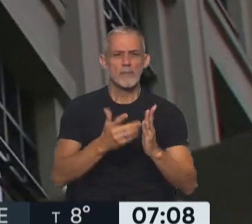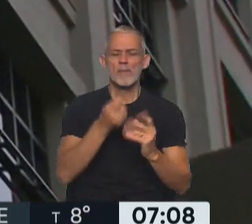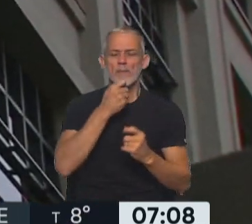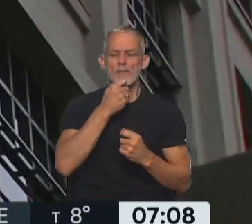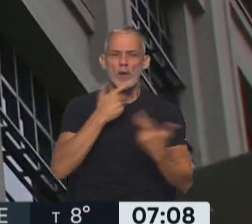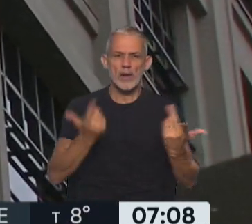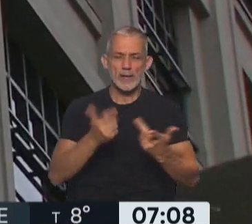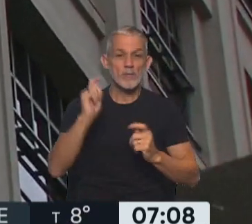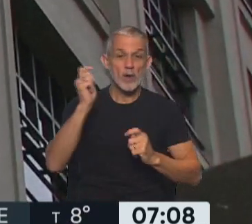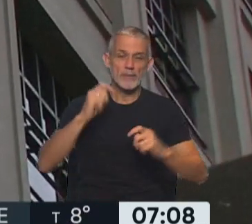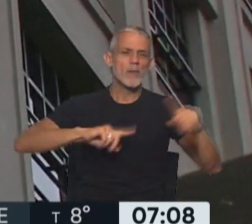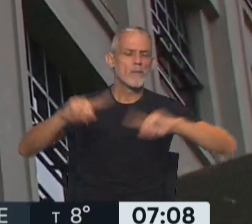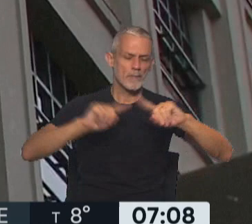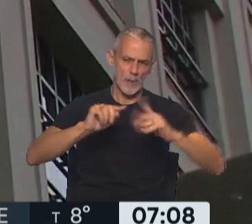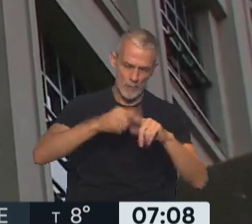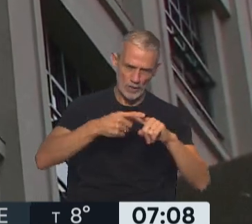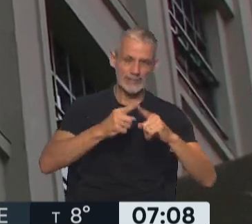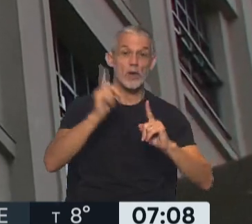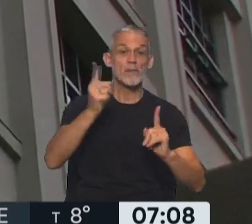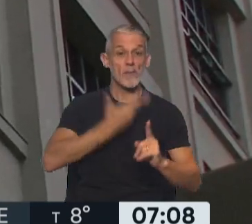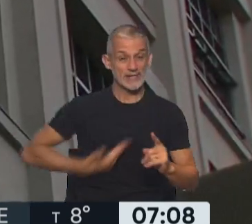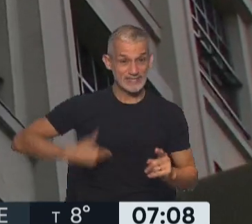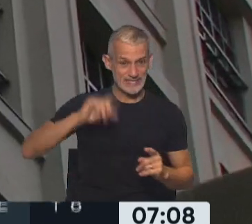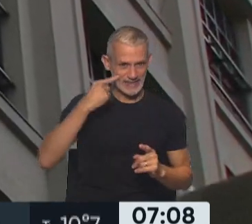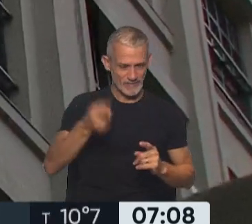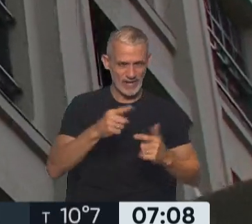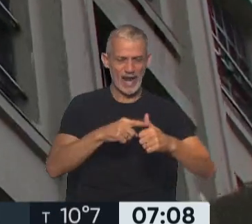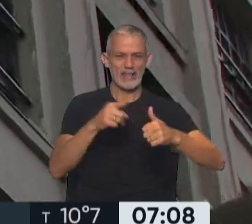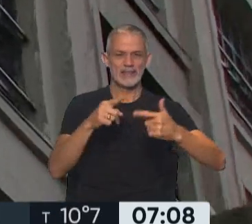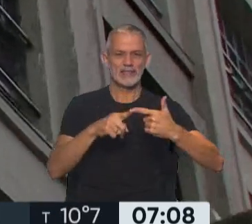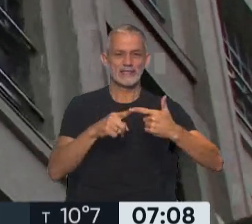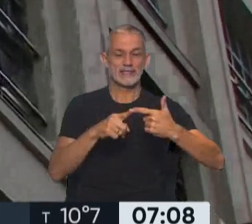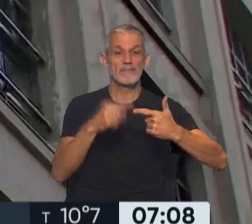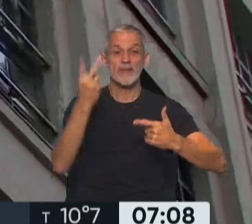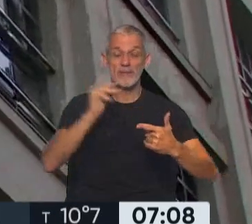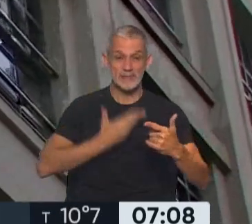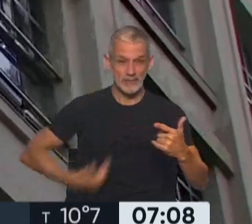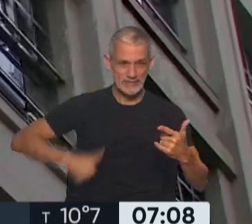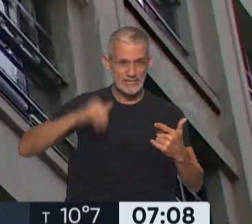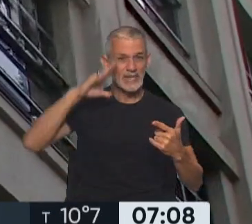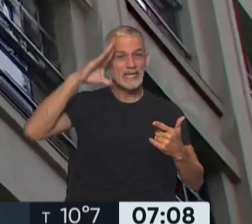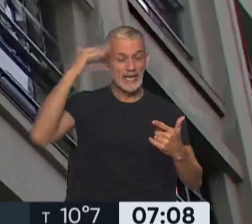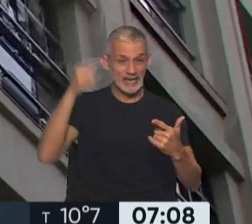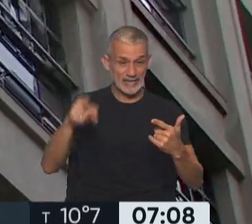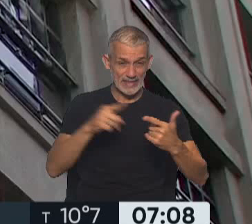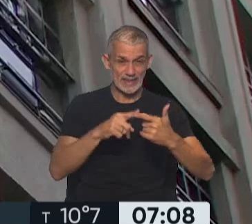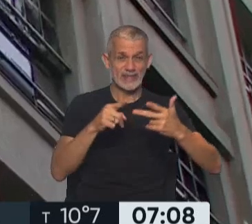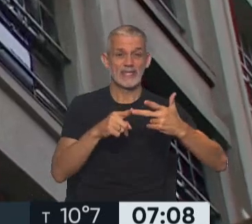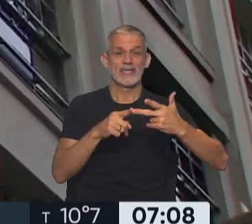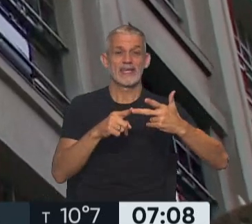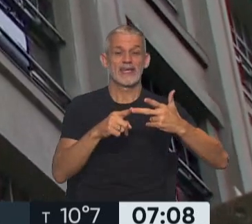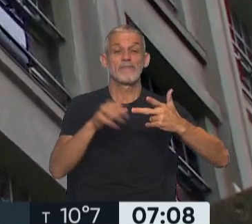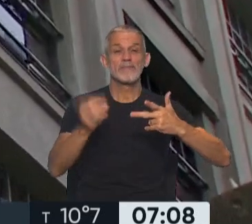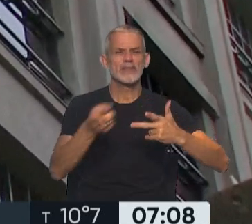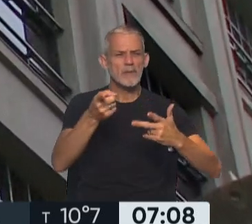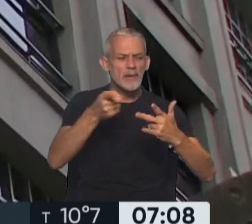por supuesto, por dirigentes políticos, el propio presidente de la República, Alberto, vicepresidenta de la República, Cristina Fernández de Kirchner,